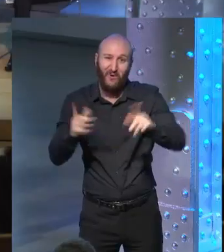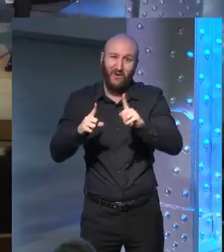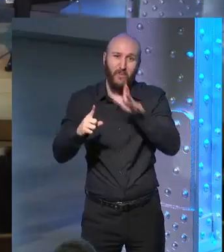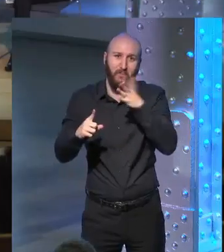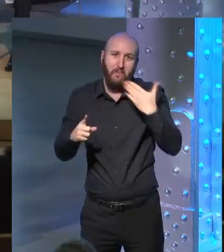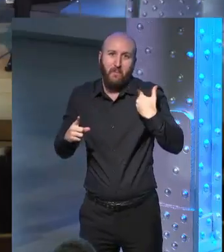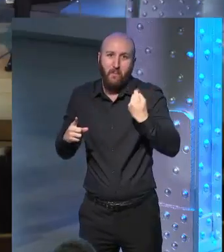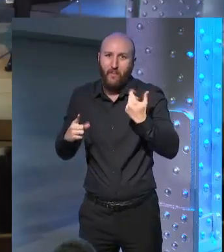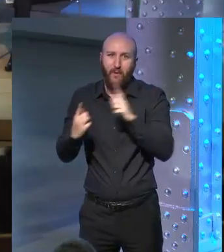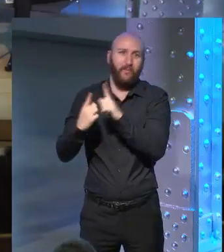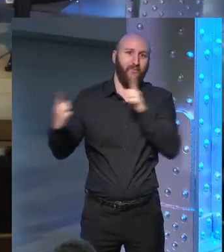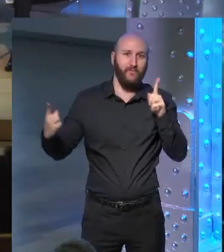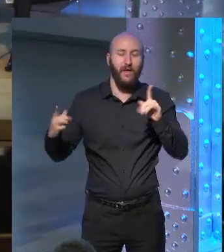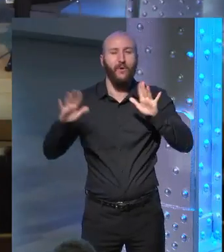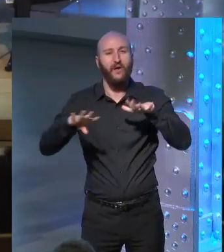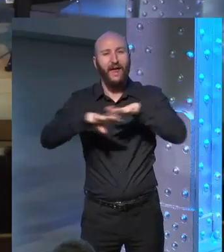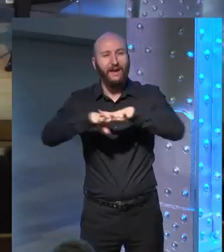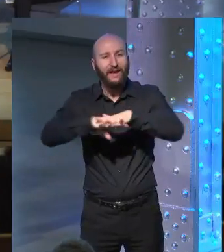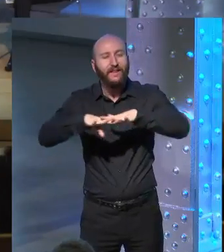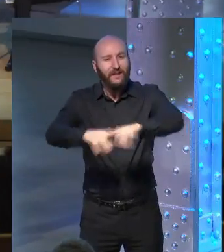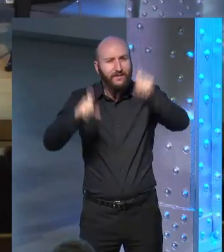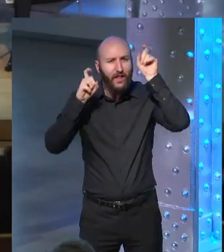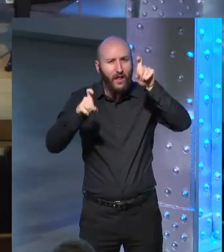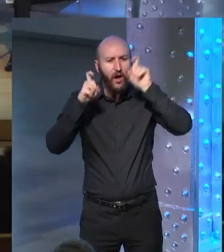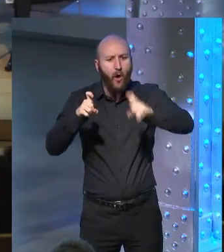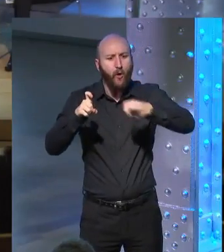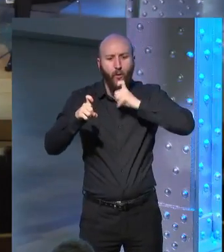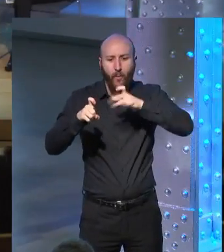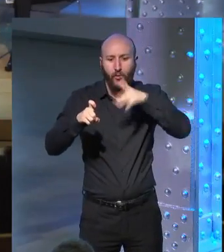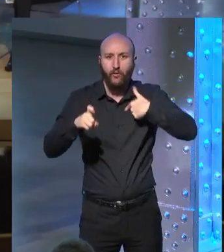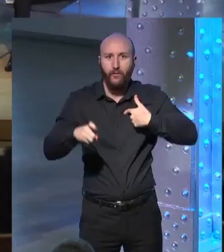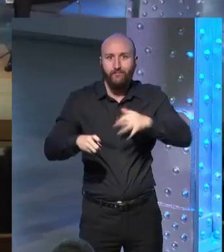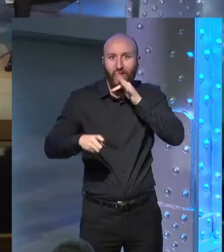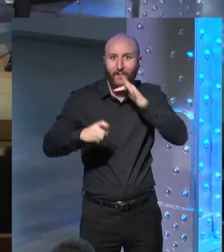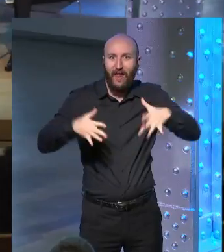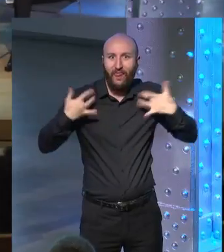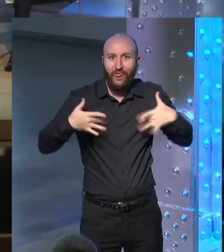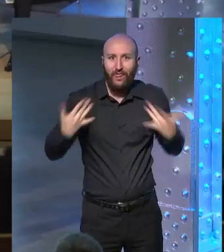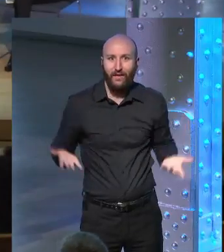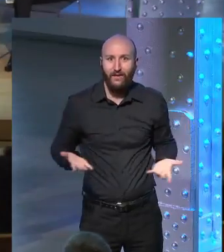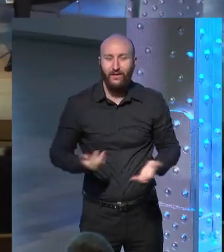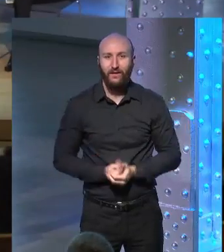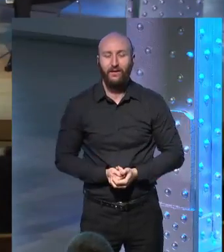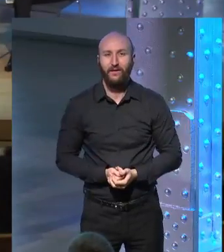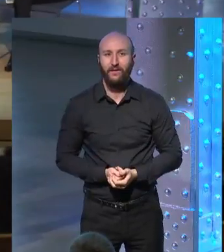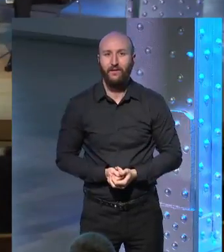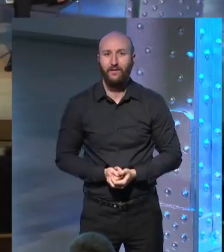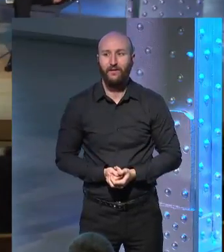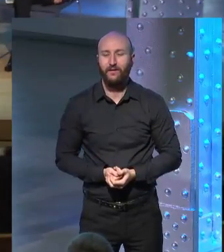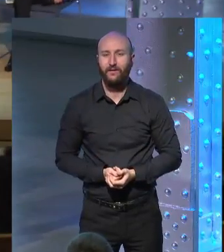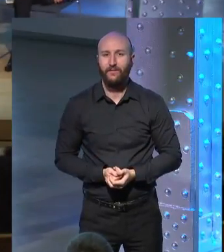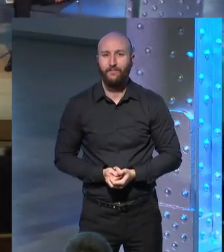¿cómo educarles en el uso de las redes cuando nosotros estamos aprendiendo? Juan Pablo, dime.